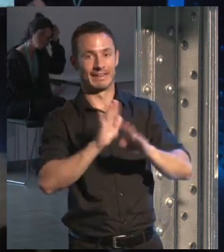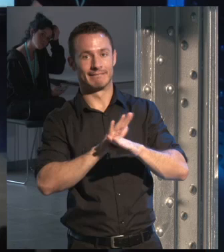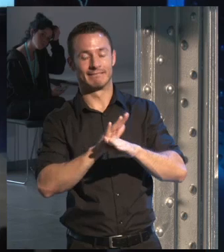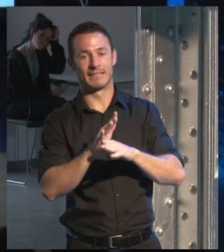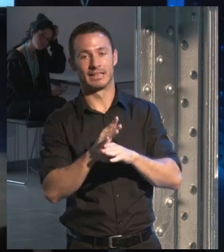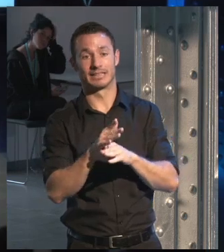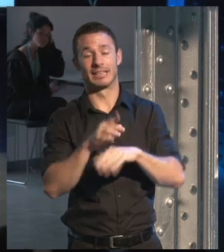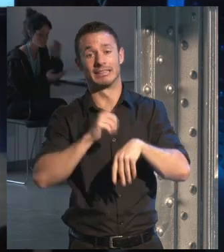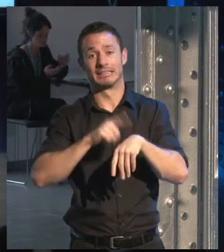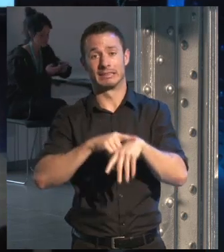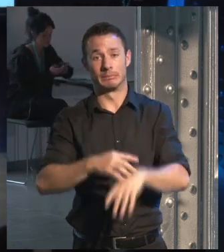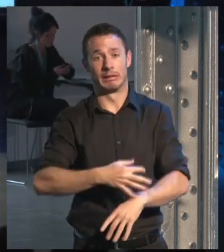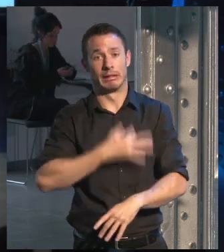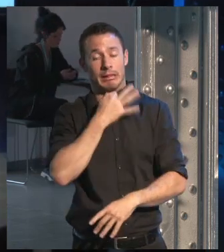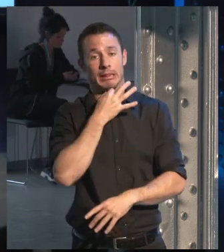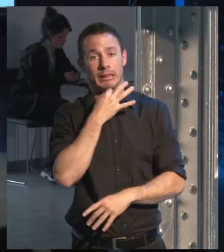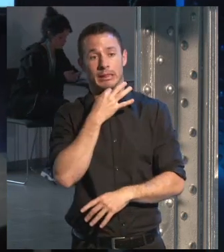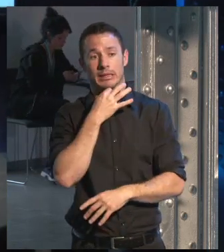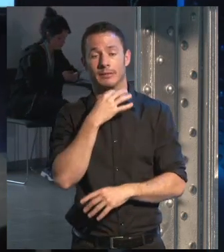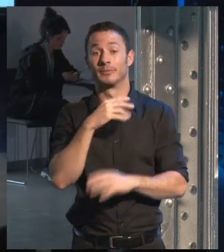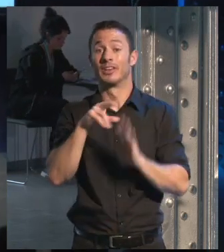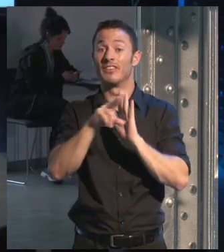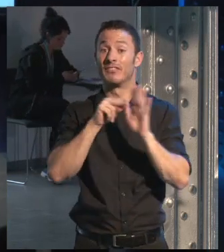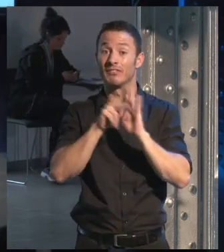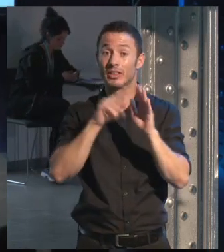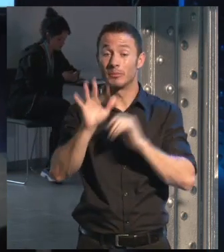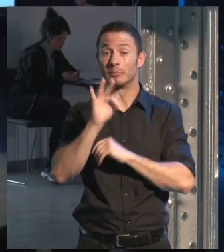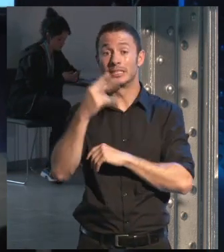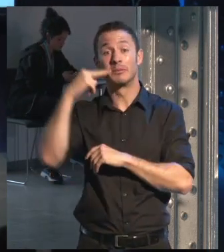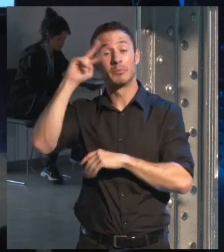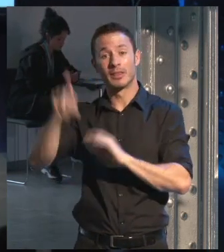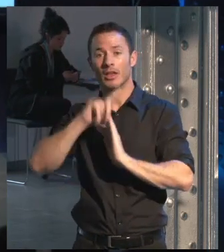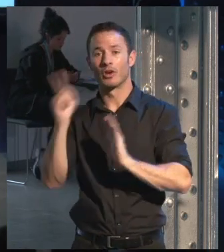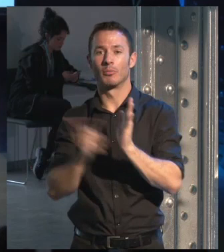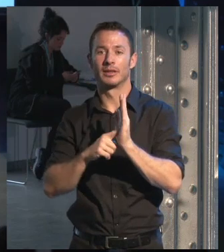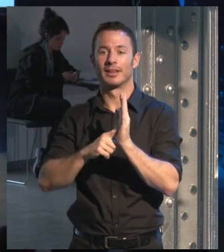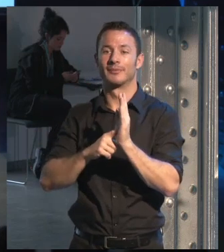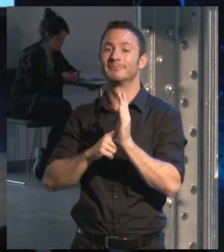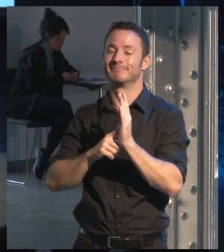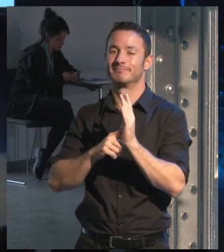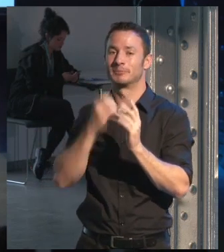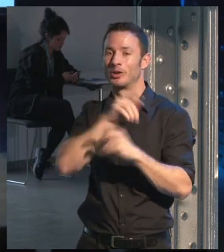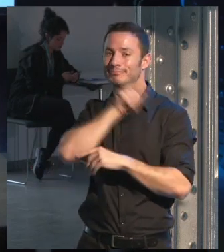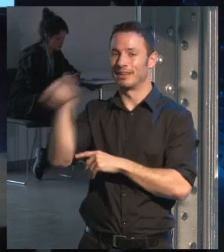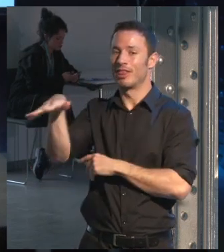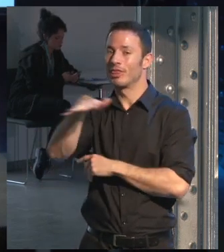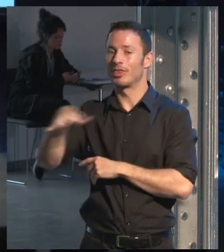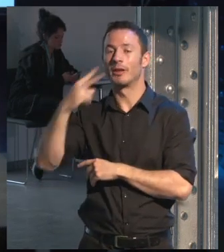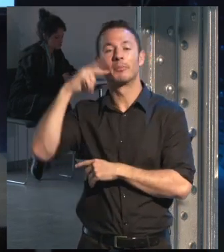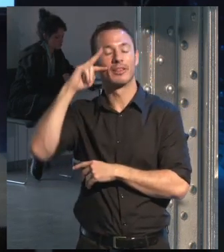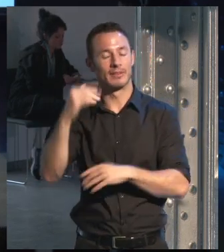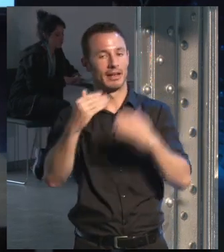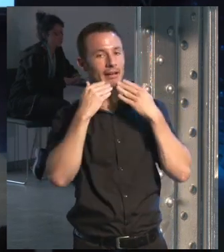poquito mal de tiempo, vemos el vídeo y vemos la experiencia completa en la zona experiencial. Muchísimas gracias,